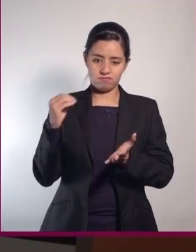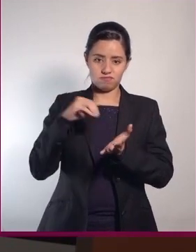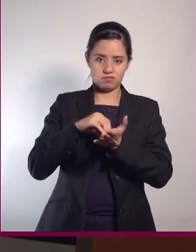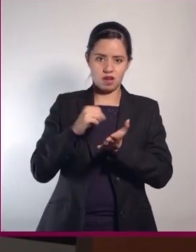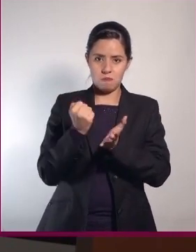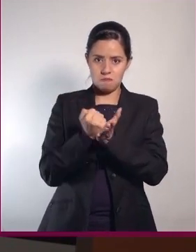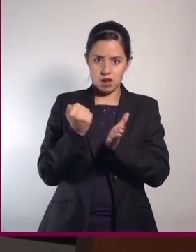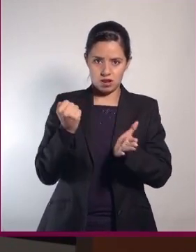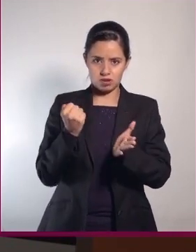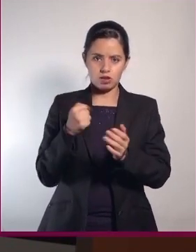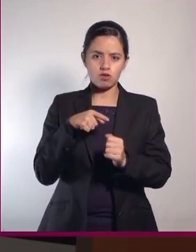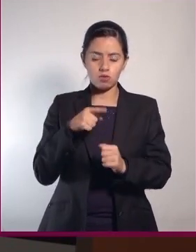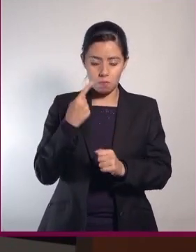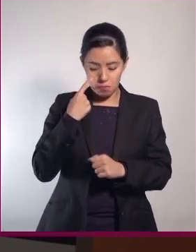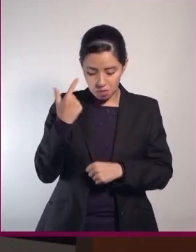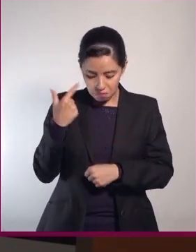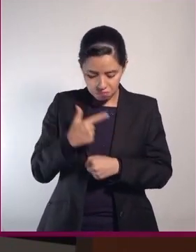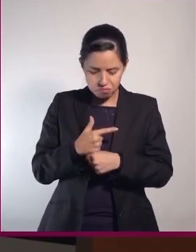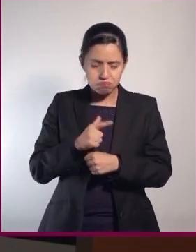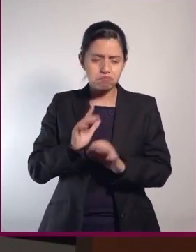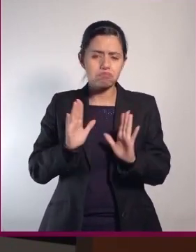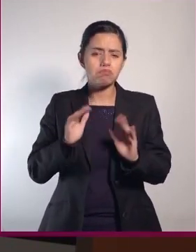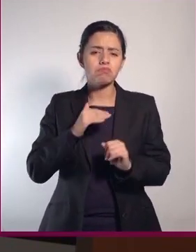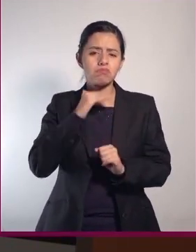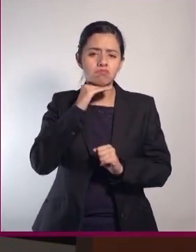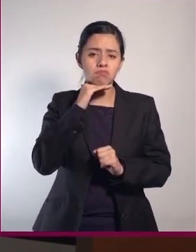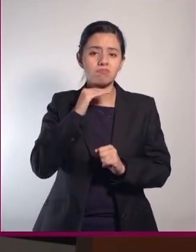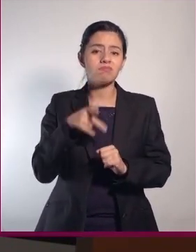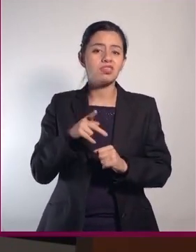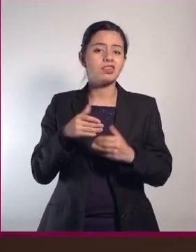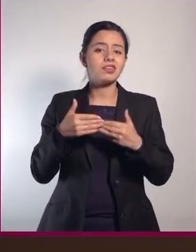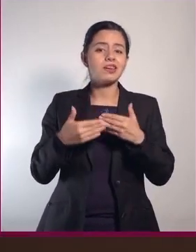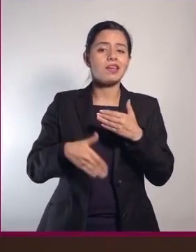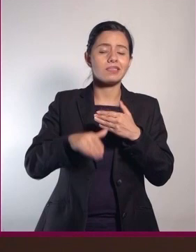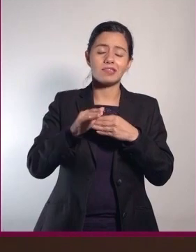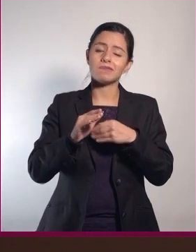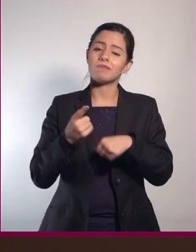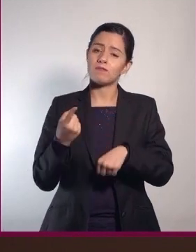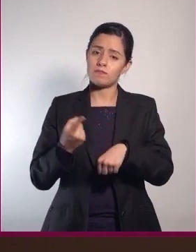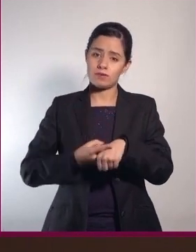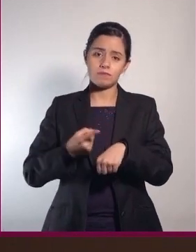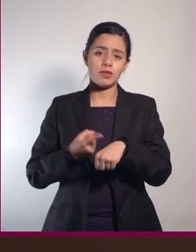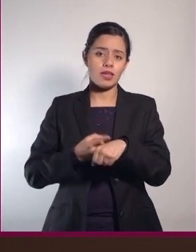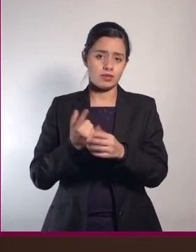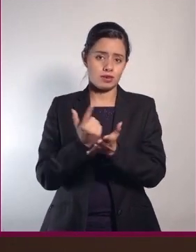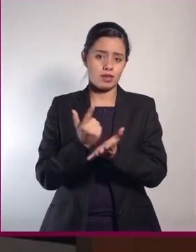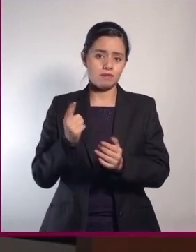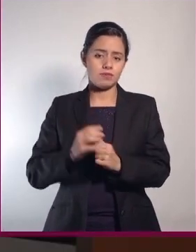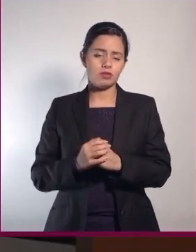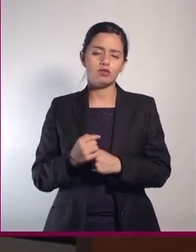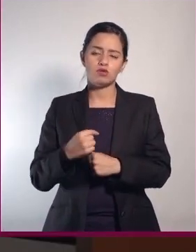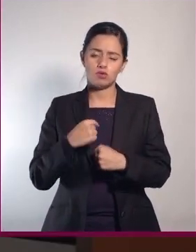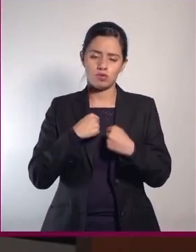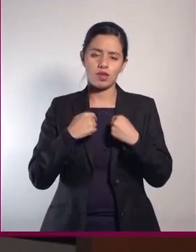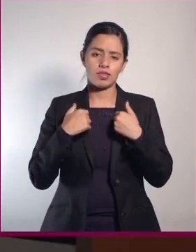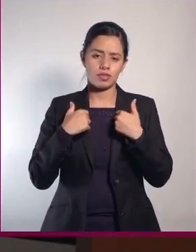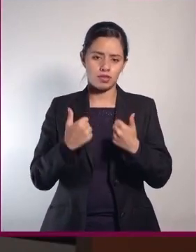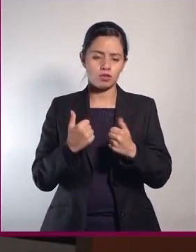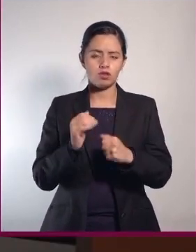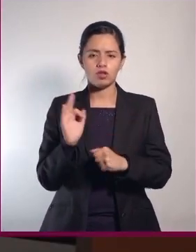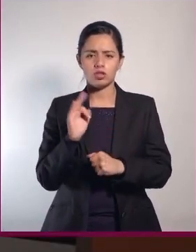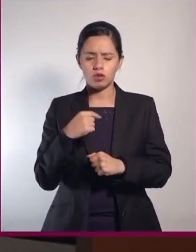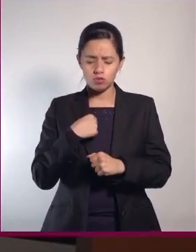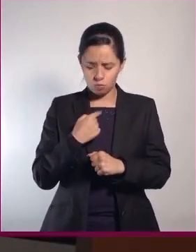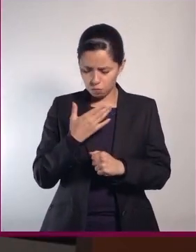va notando y que a la larga va a traer problemas de salud muy severos. Entender que aunque yo sé que no es fácil cuando yo no siento ningún